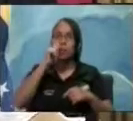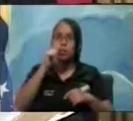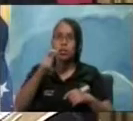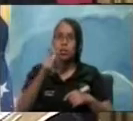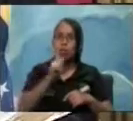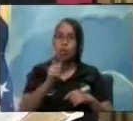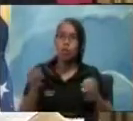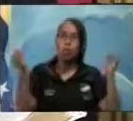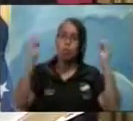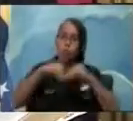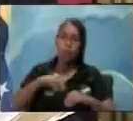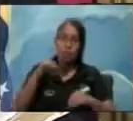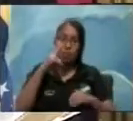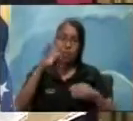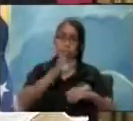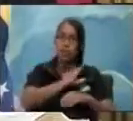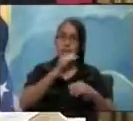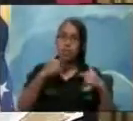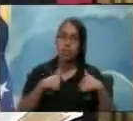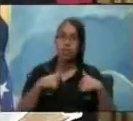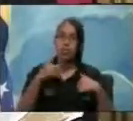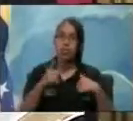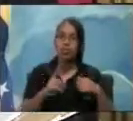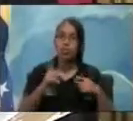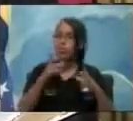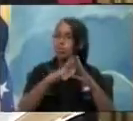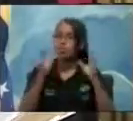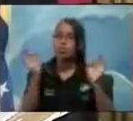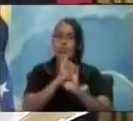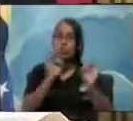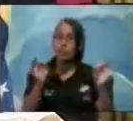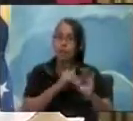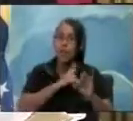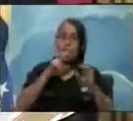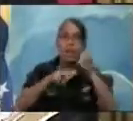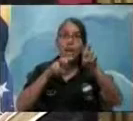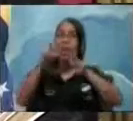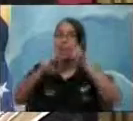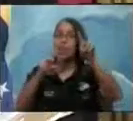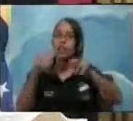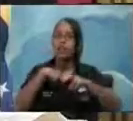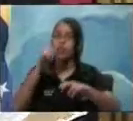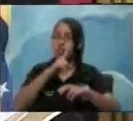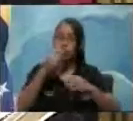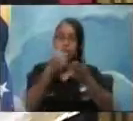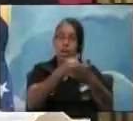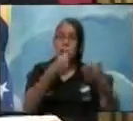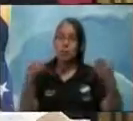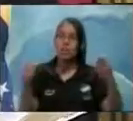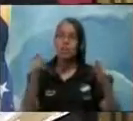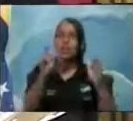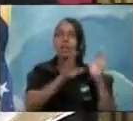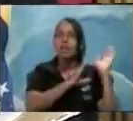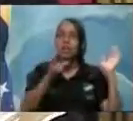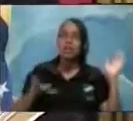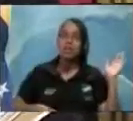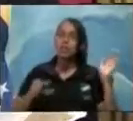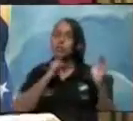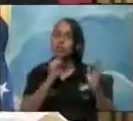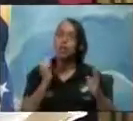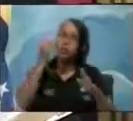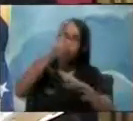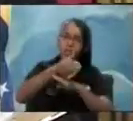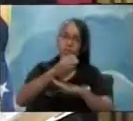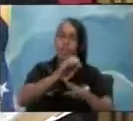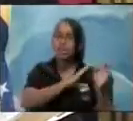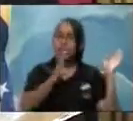pongan la mirada a mí, yo no soy ningún puente, yo no soy ninguna escalera, yo no soy la puerta, Cristo es el puente, Cristo